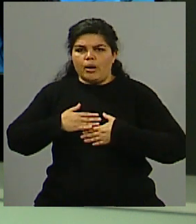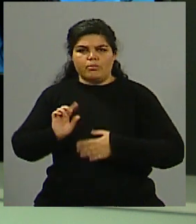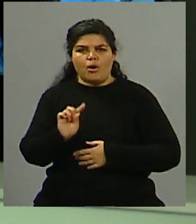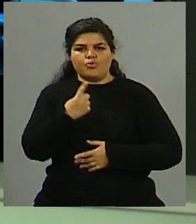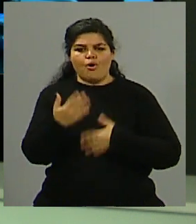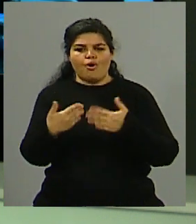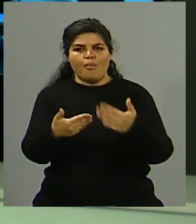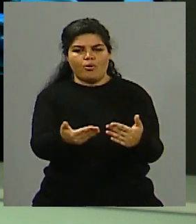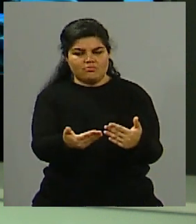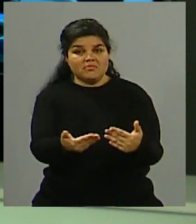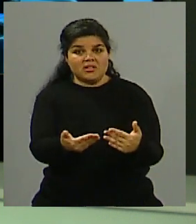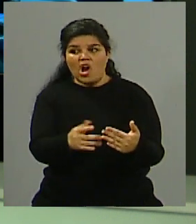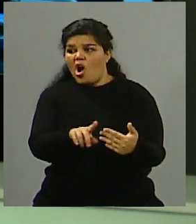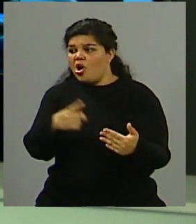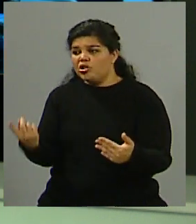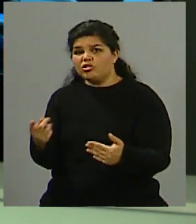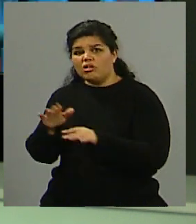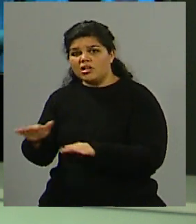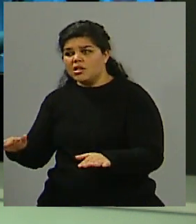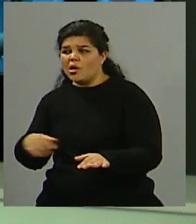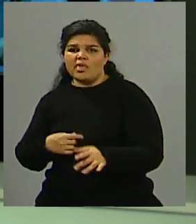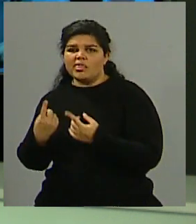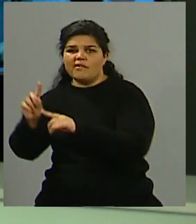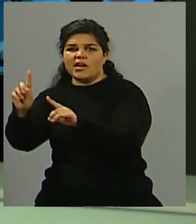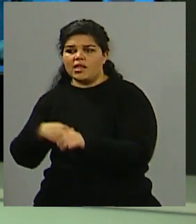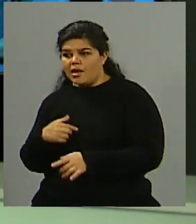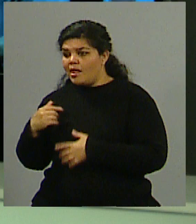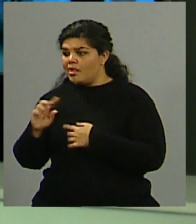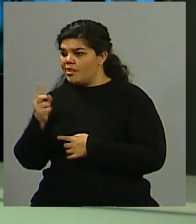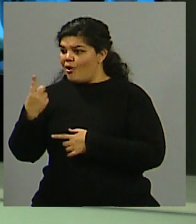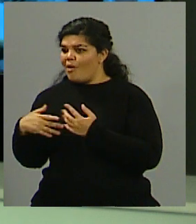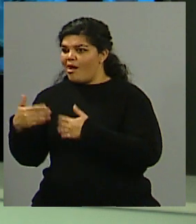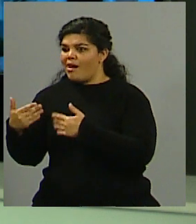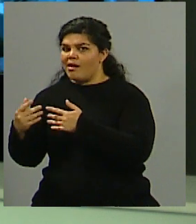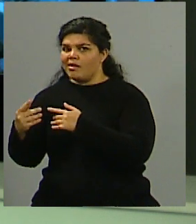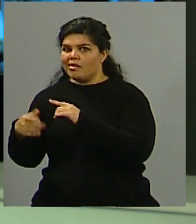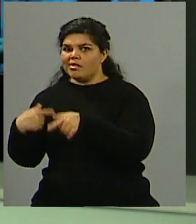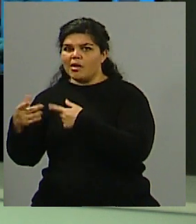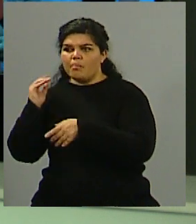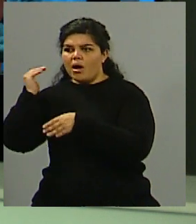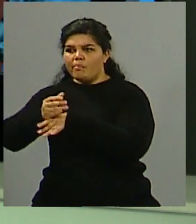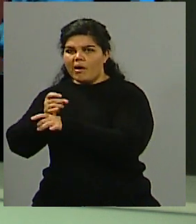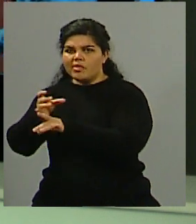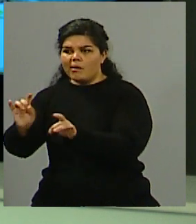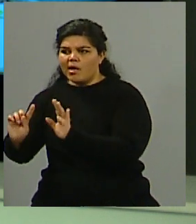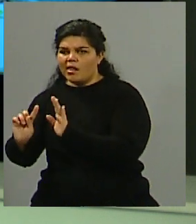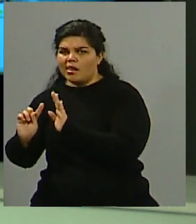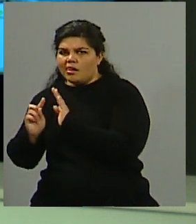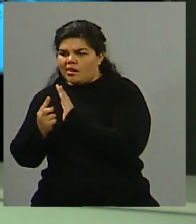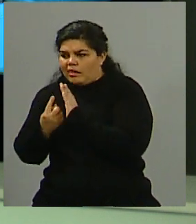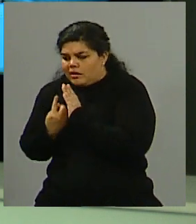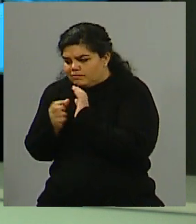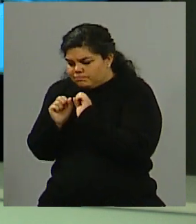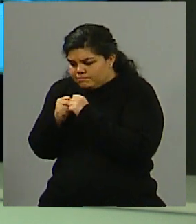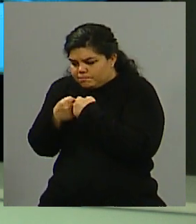revés, los metió más para adentro, digo, para como tomar así fenómenos chiquititos. Sí. A los maestros, profesores, bueno, nos obligó a repensar